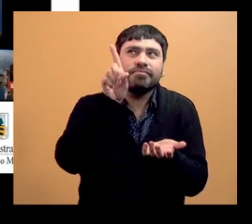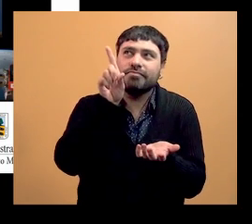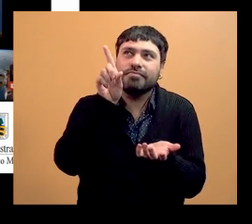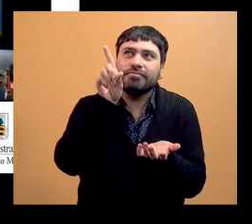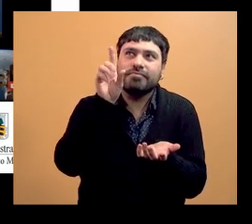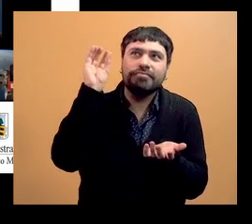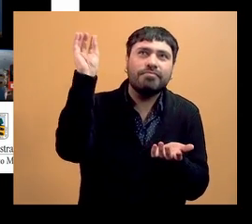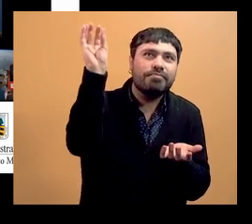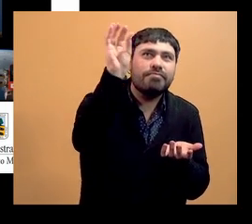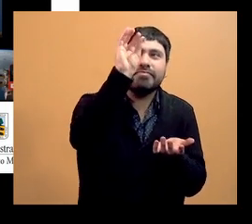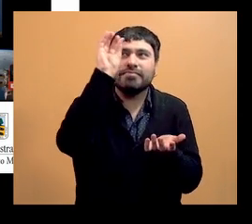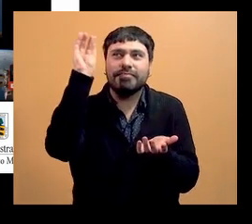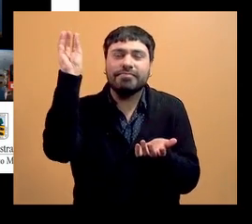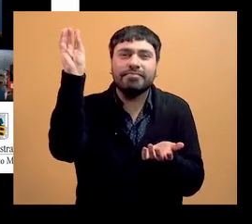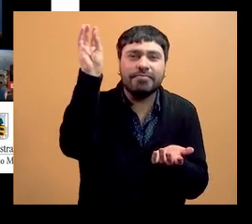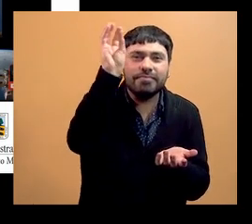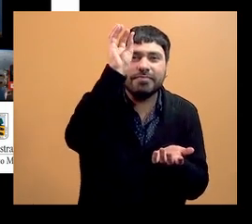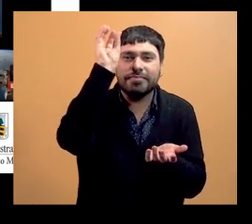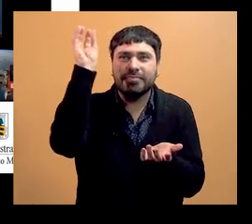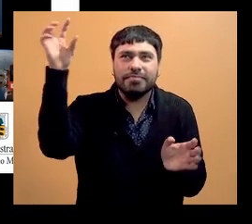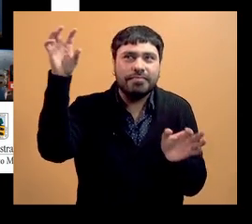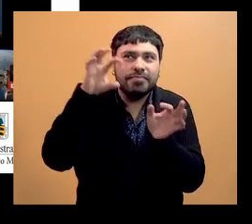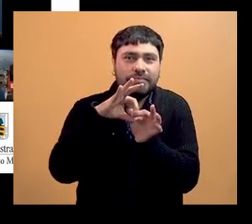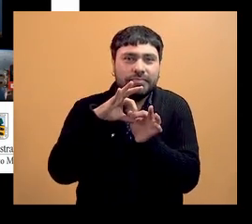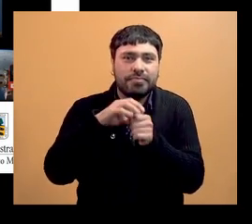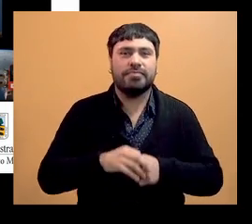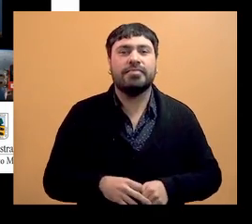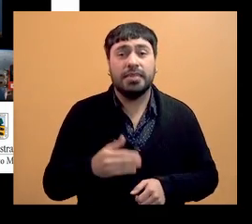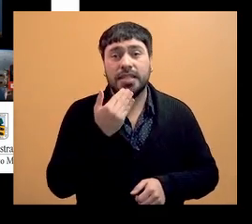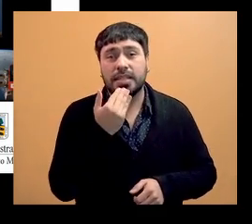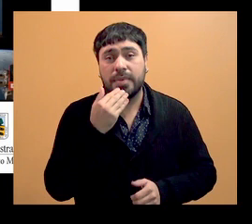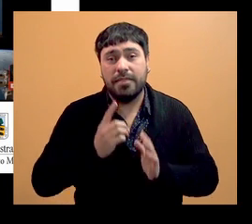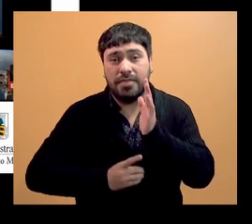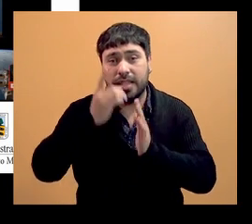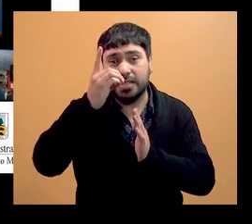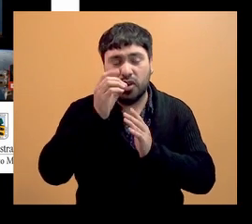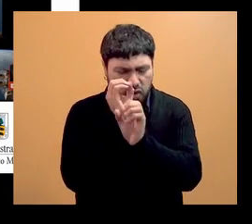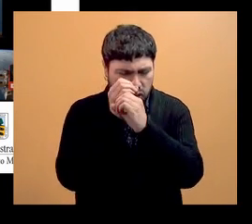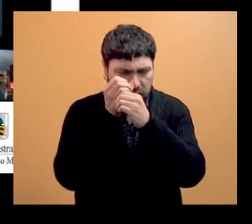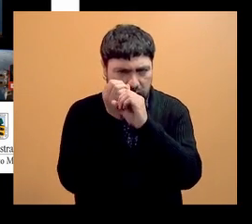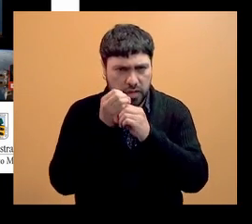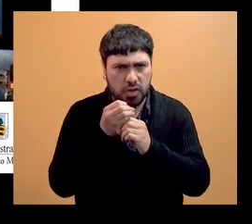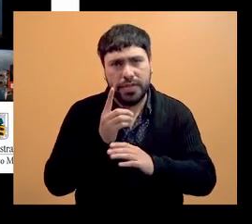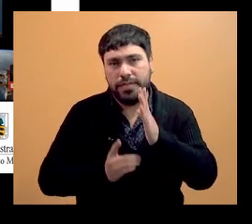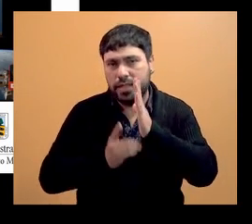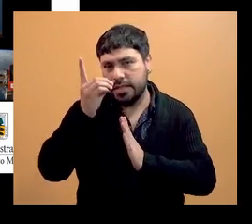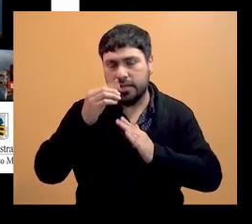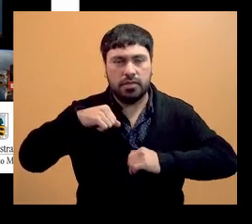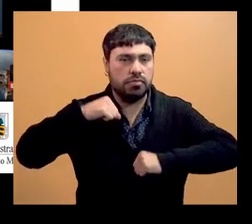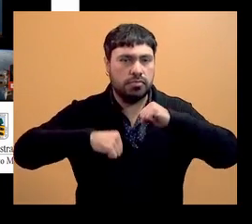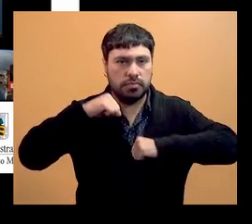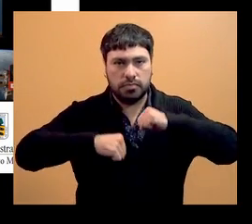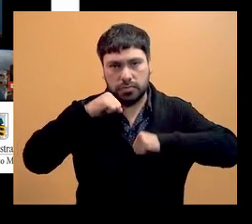nueva industria, tanto de desarrollo científico como comercial, ligada a nanosatélites, básicamente CubeSat